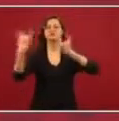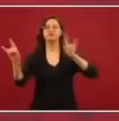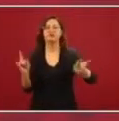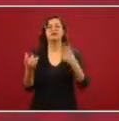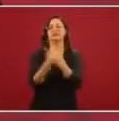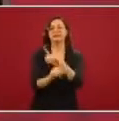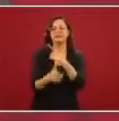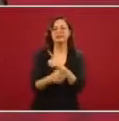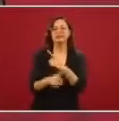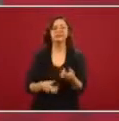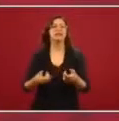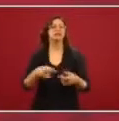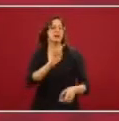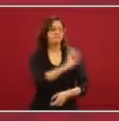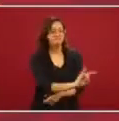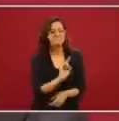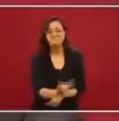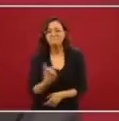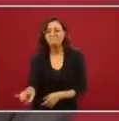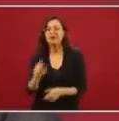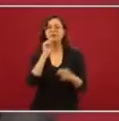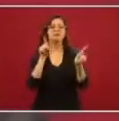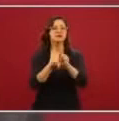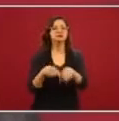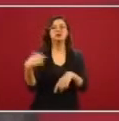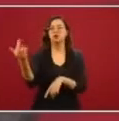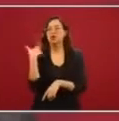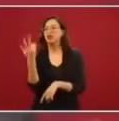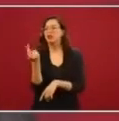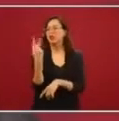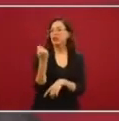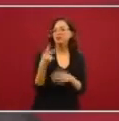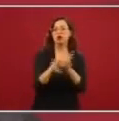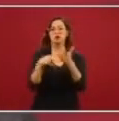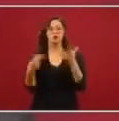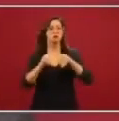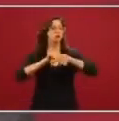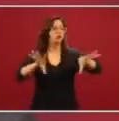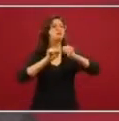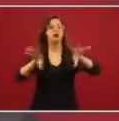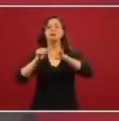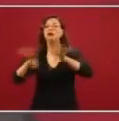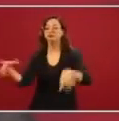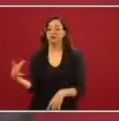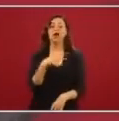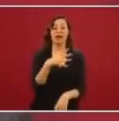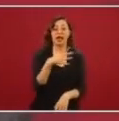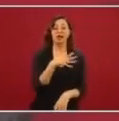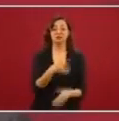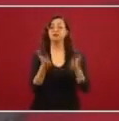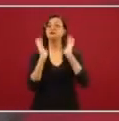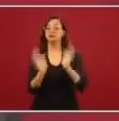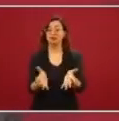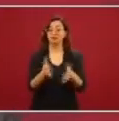los taxis en algunos casos radio o televisión locales periódicos etcétera entonces eso ya está